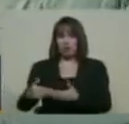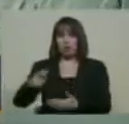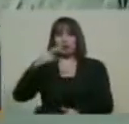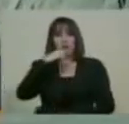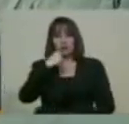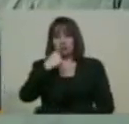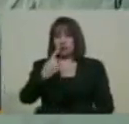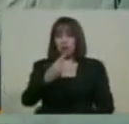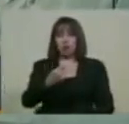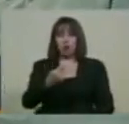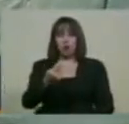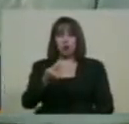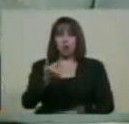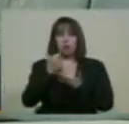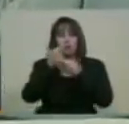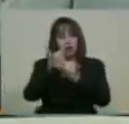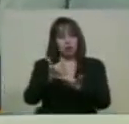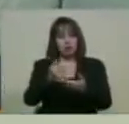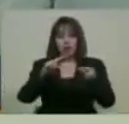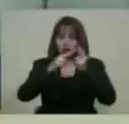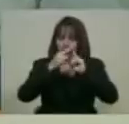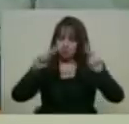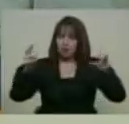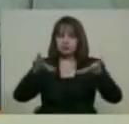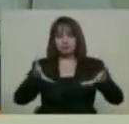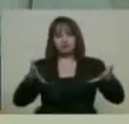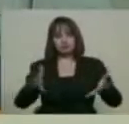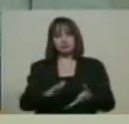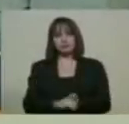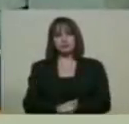preservar la paz, ganar la paz.